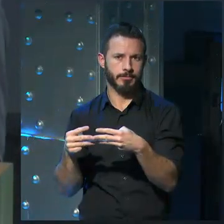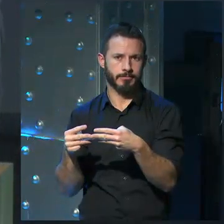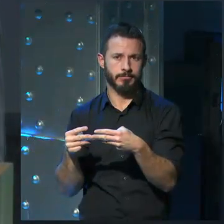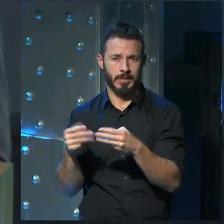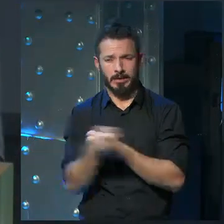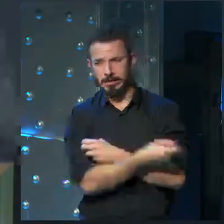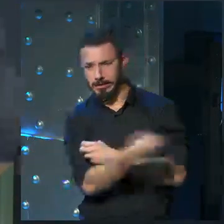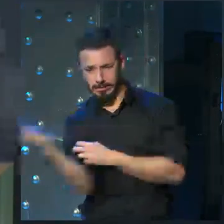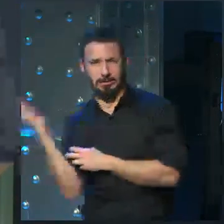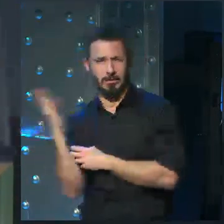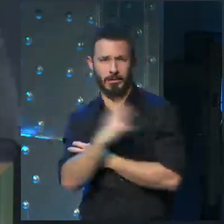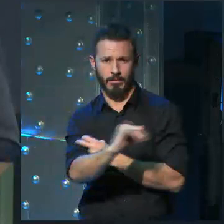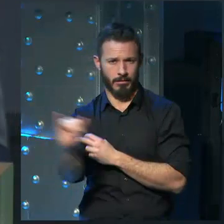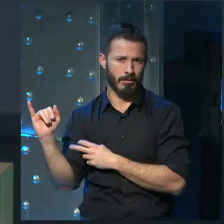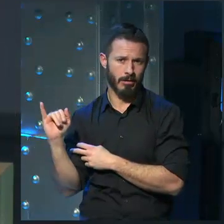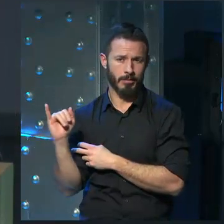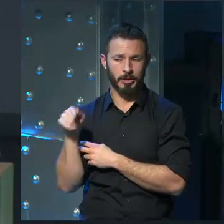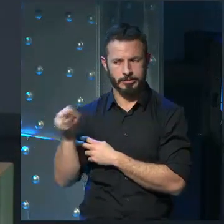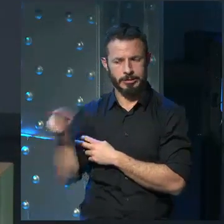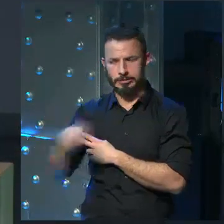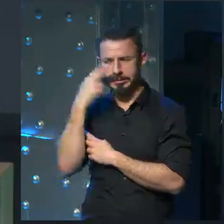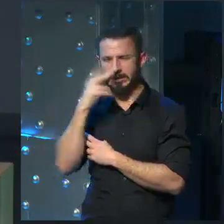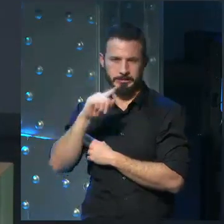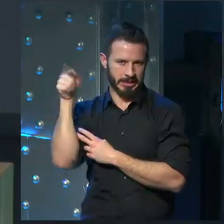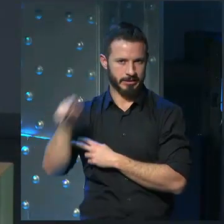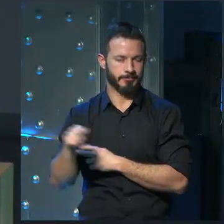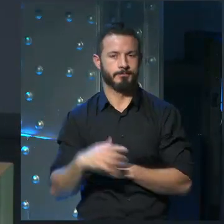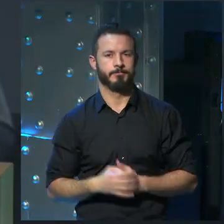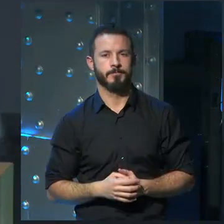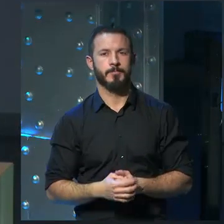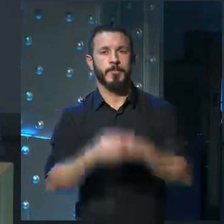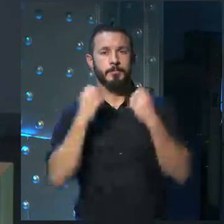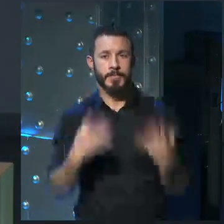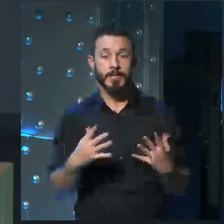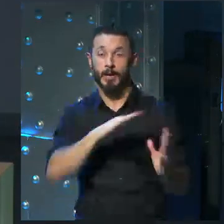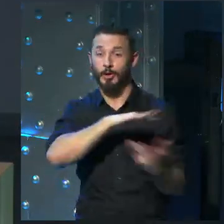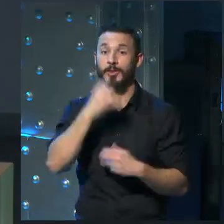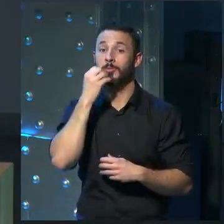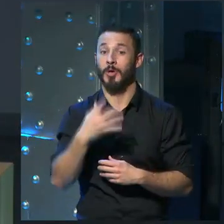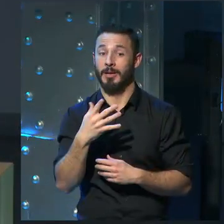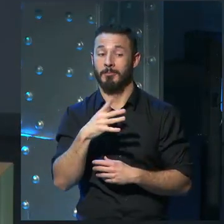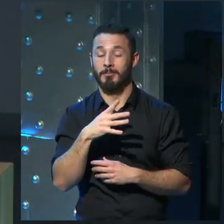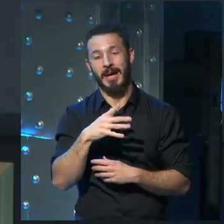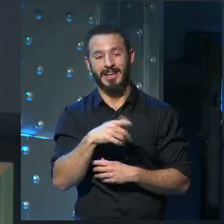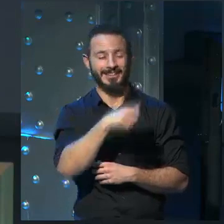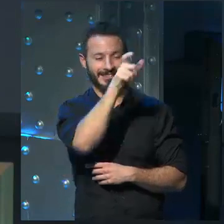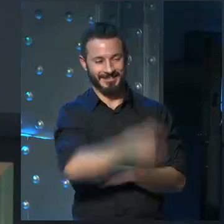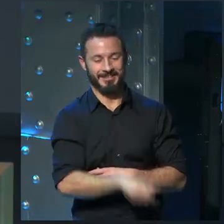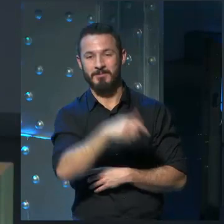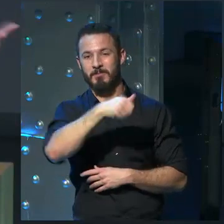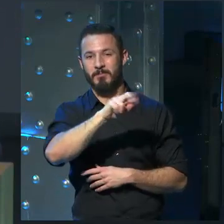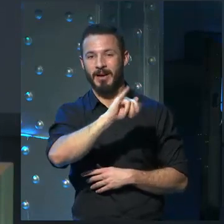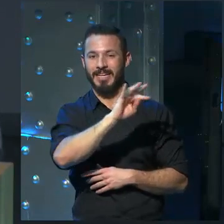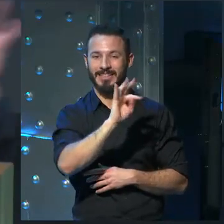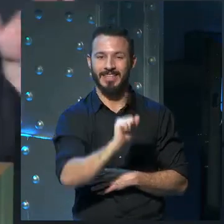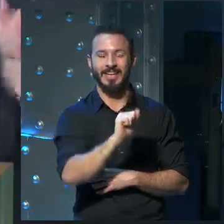eso es lo que más es que nos interesa. Bueno, tengo una buena noticia para ti, Marieta. Porque